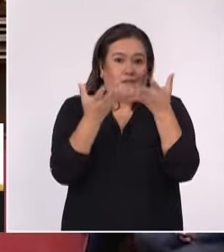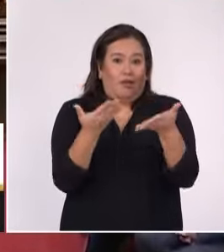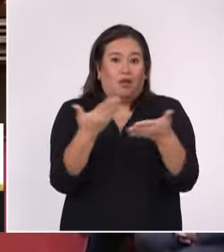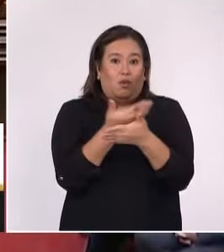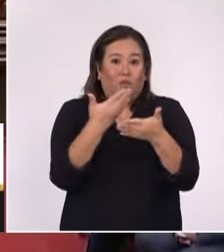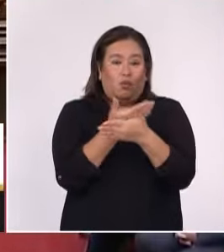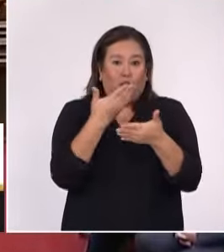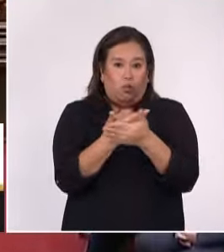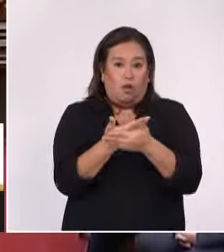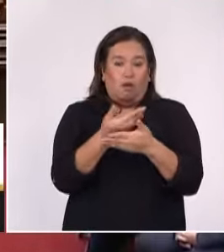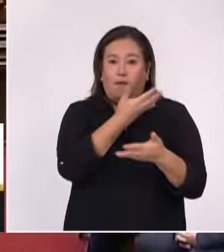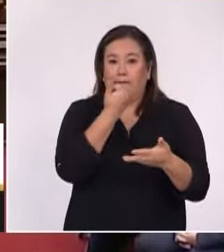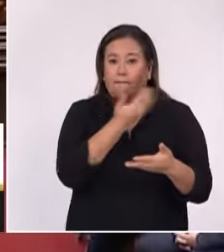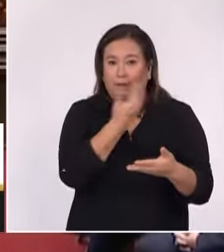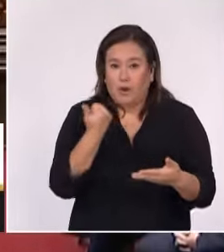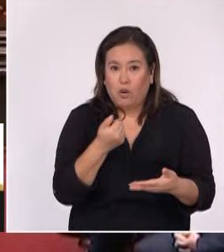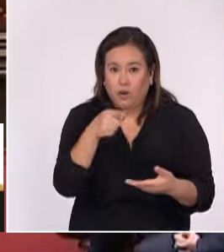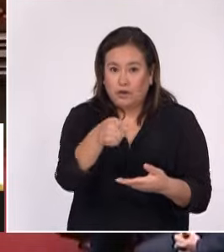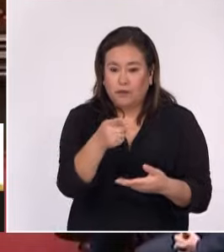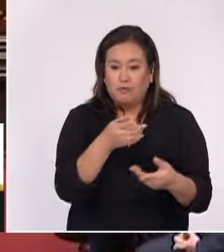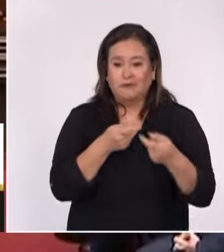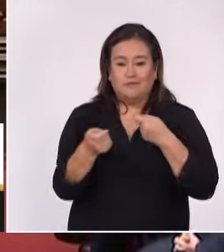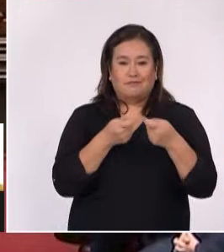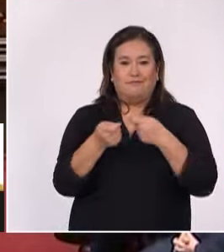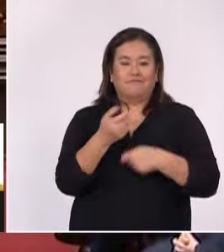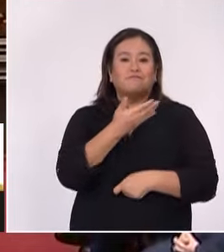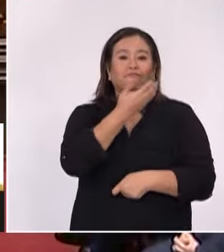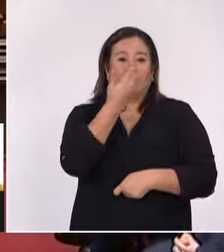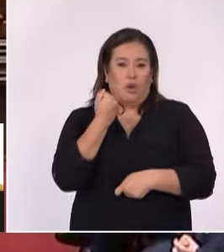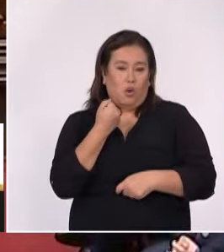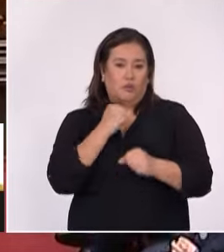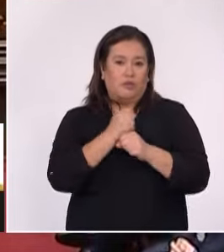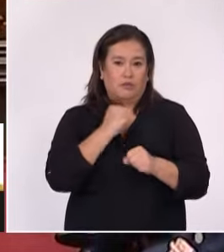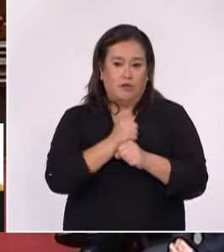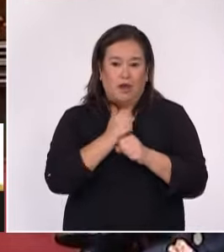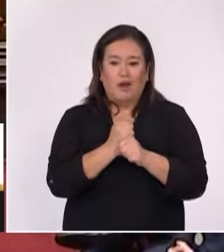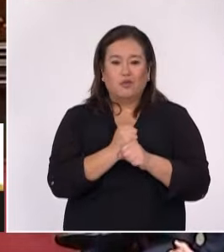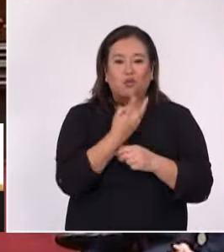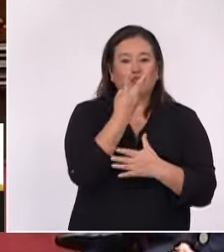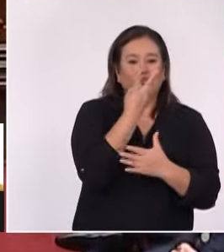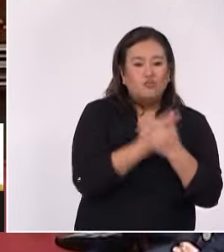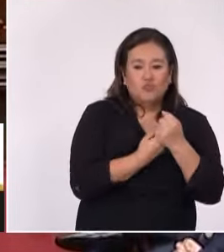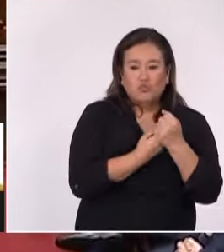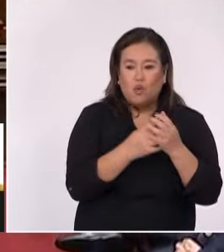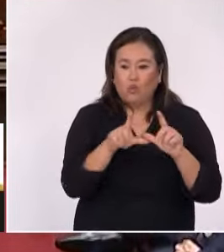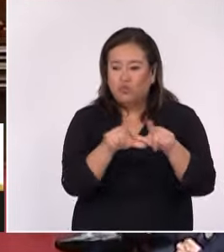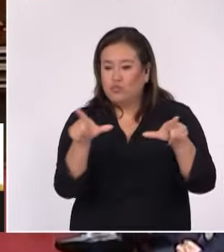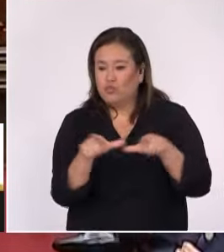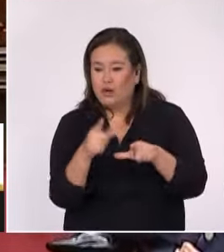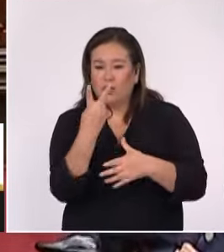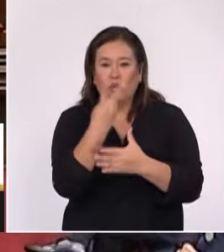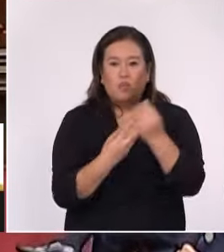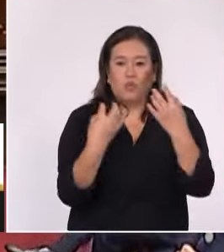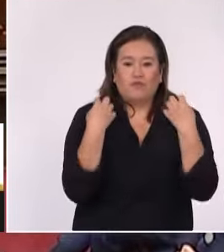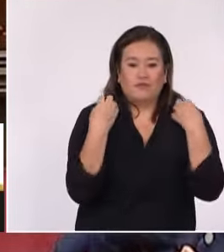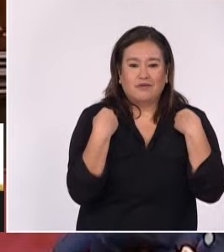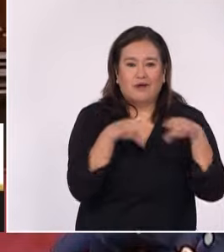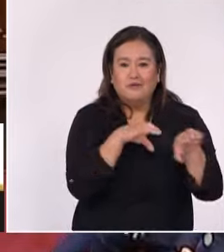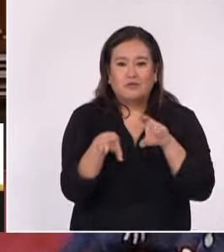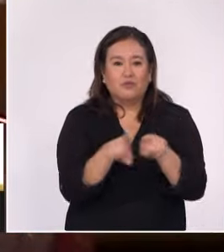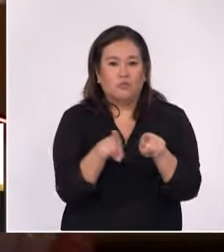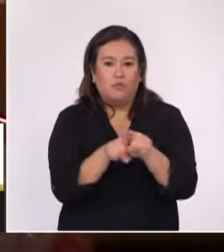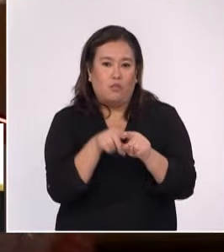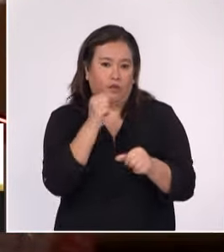el aparato público para hacerlo más eficiente, evitando duplicidades y mayores costos